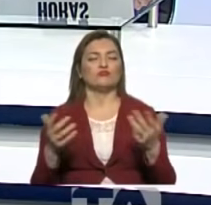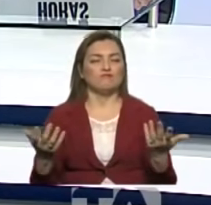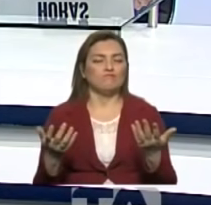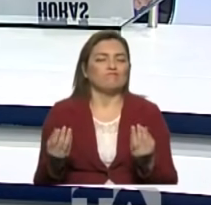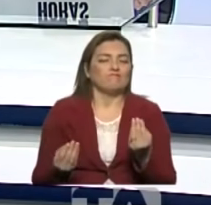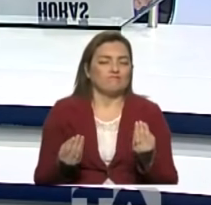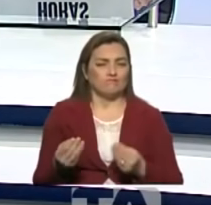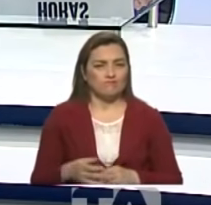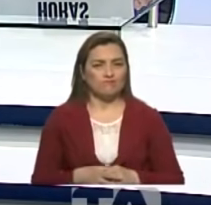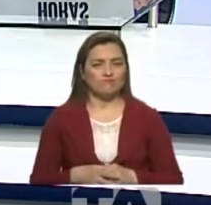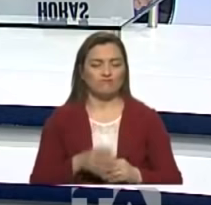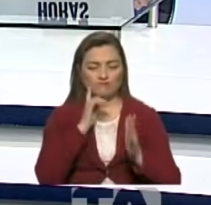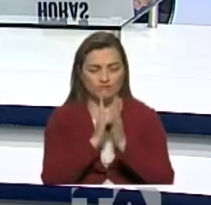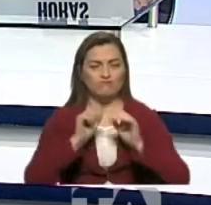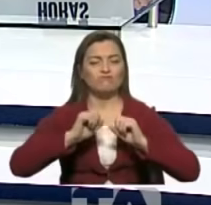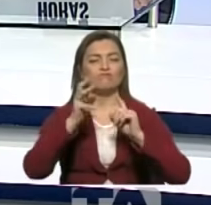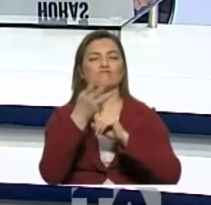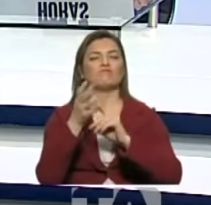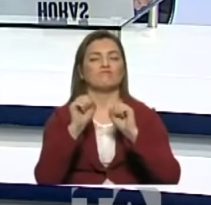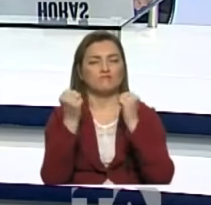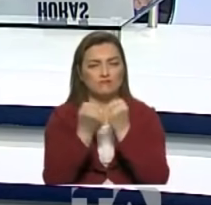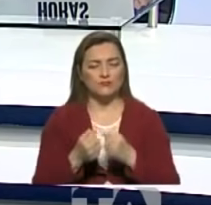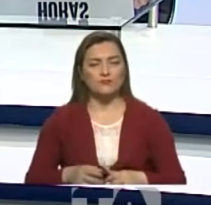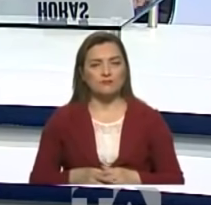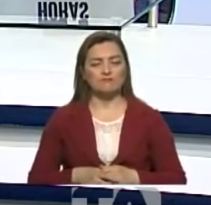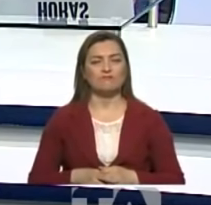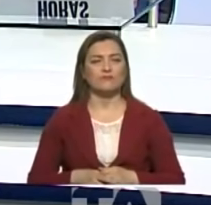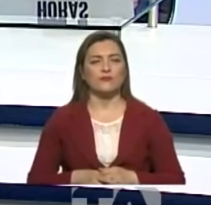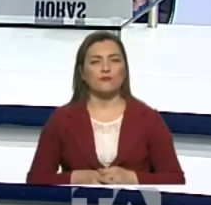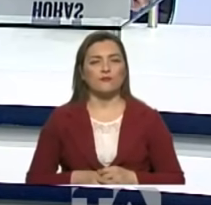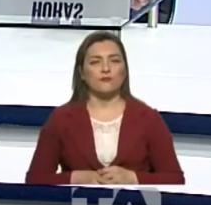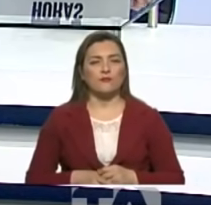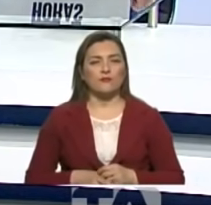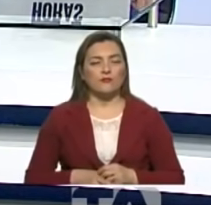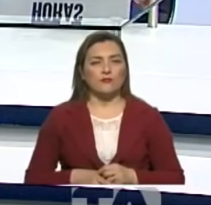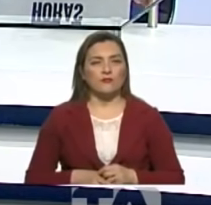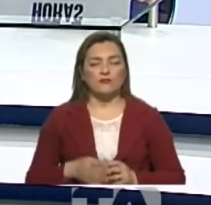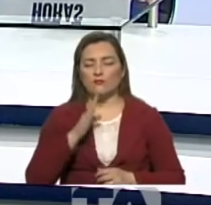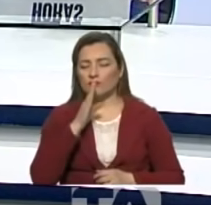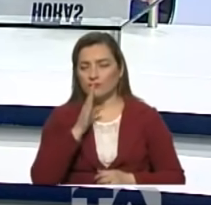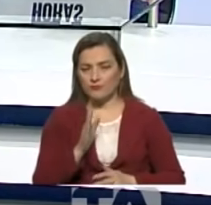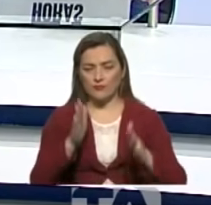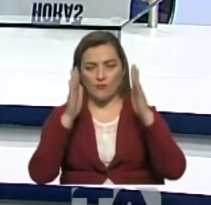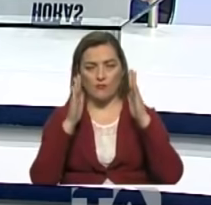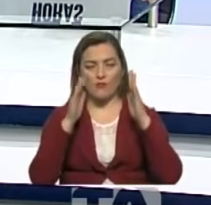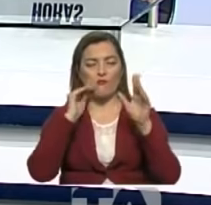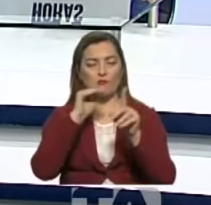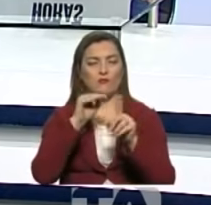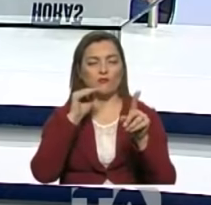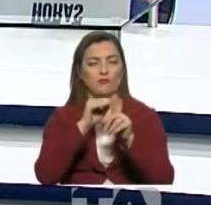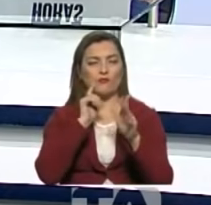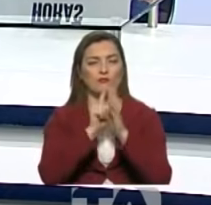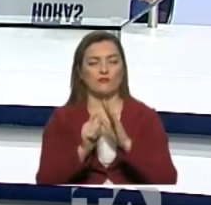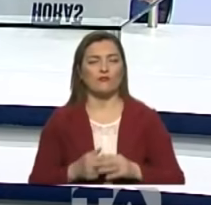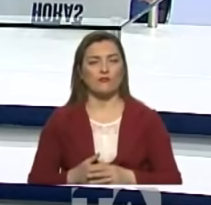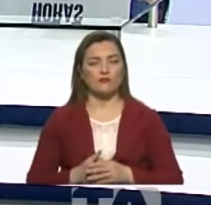hacer llegar sus denuncias a través de nuestras cuentas en las redes sociales. Ya lo mencionaba Fernanda, siempre estamos muy pendientes de sus mensajes y sus